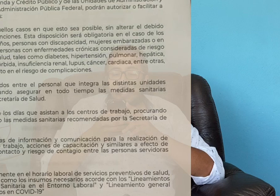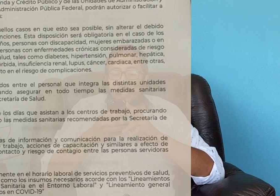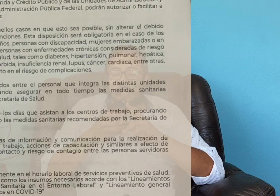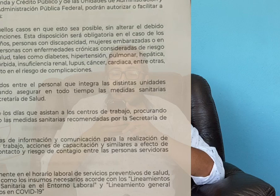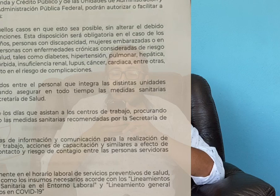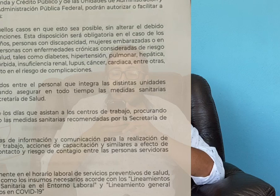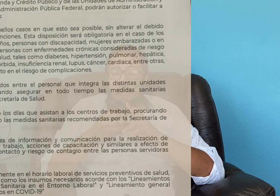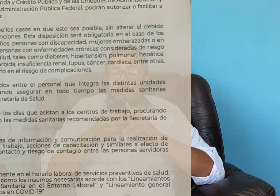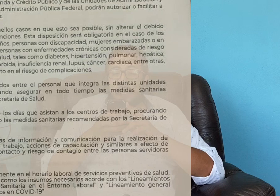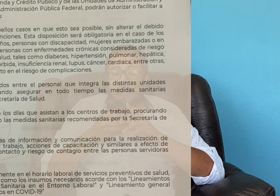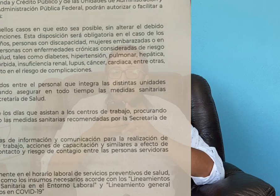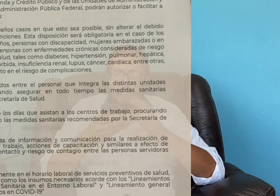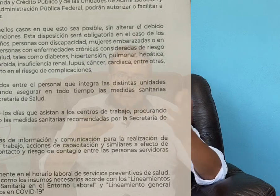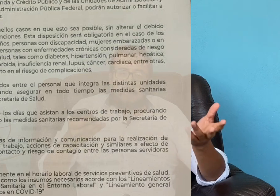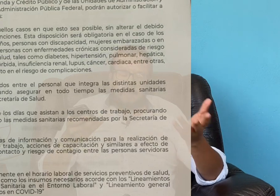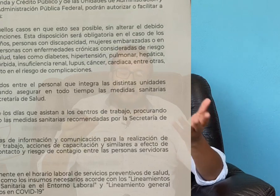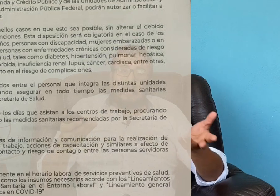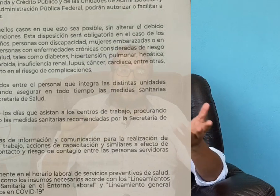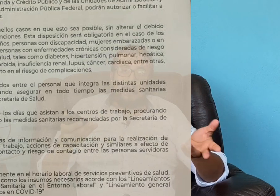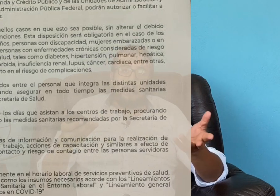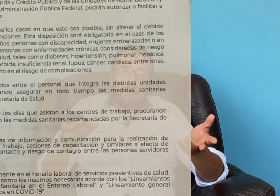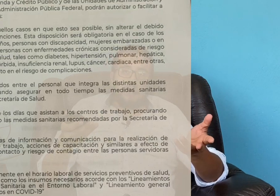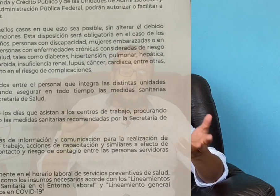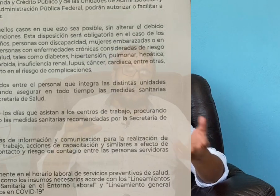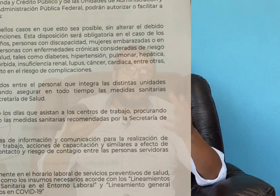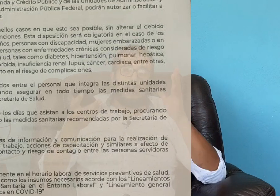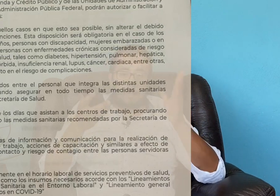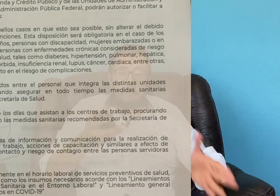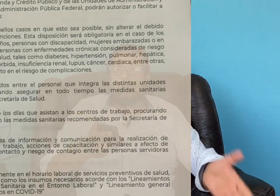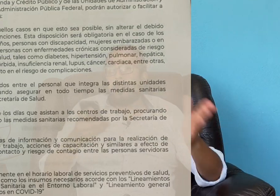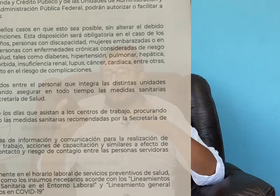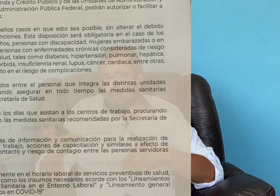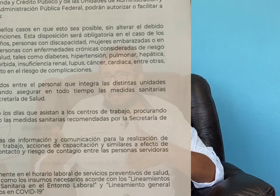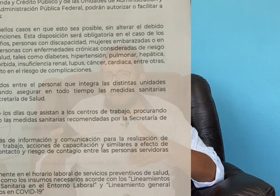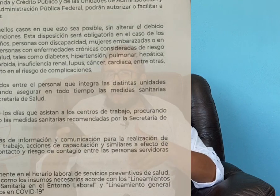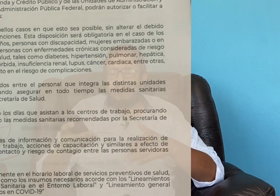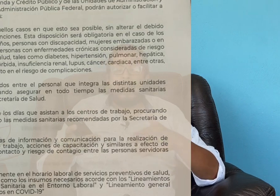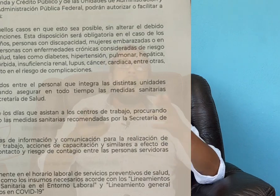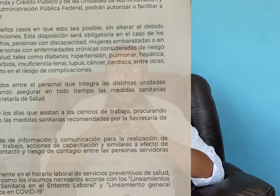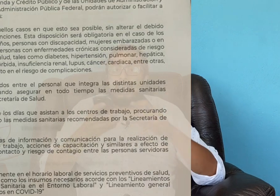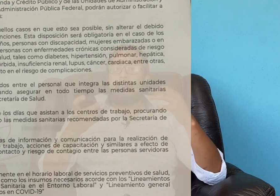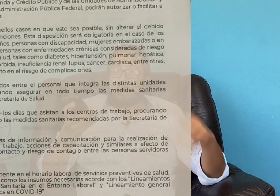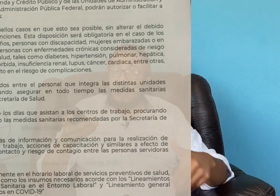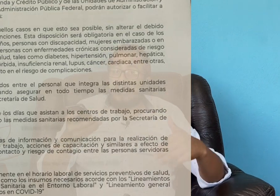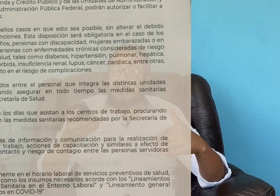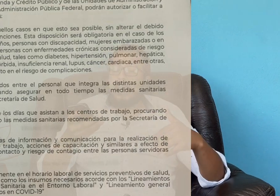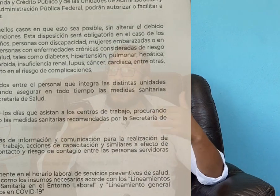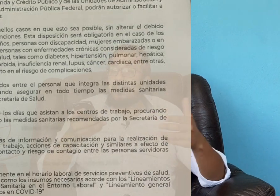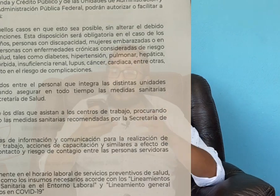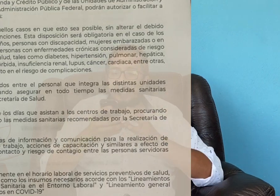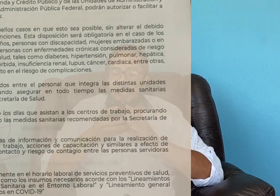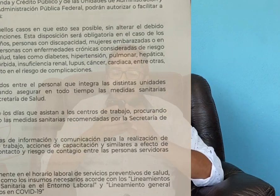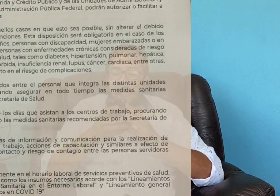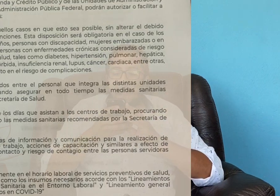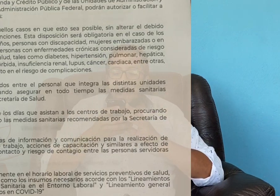y el 30 de septiembre de 2020, porque recordemos que Andrés Manuel López Obrador dijo que era todo agosto y todo septiembre, o sea, hasta octubre regresarían a